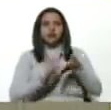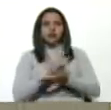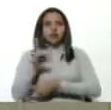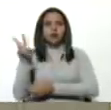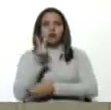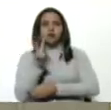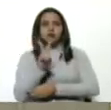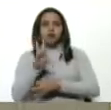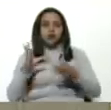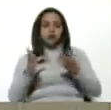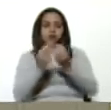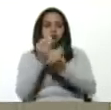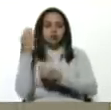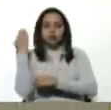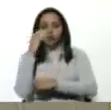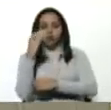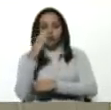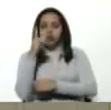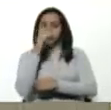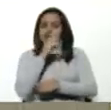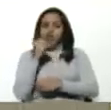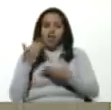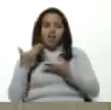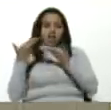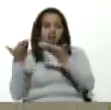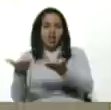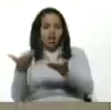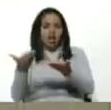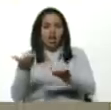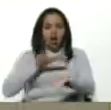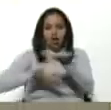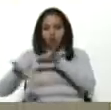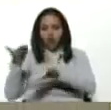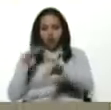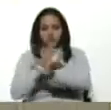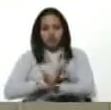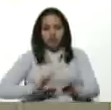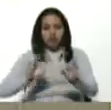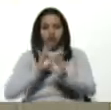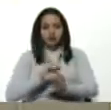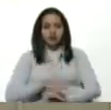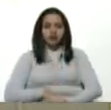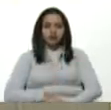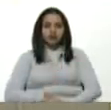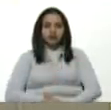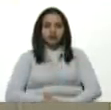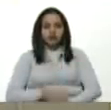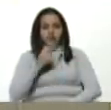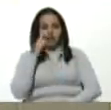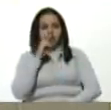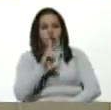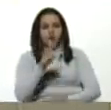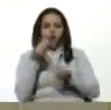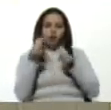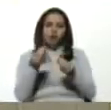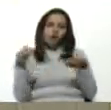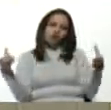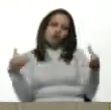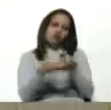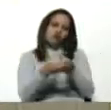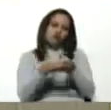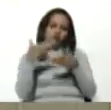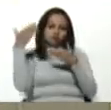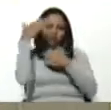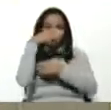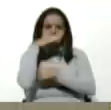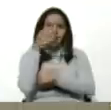con Colombia no se esté dando esa coordinación. Y veamos cómo bandas criminales